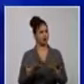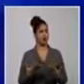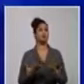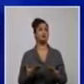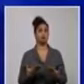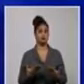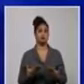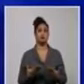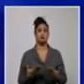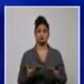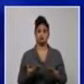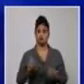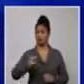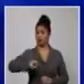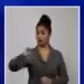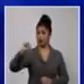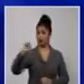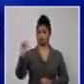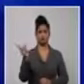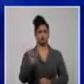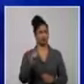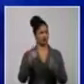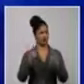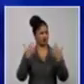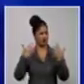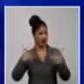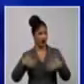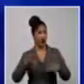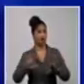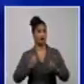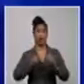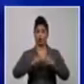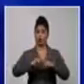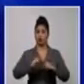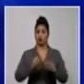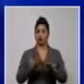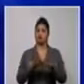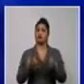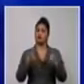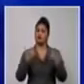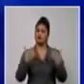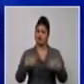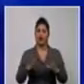logrado como debiera ser, es de crear la percepción de riesgo